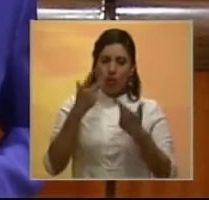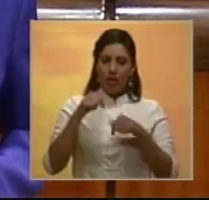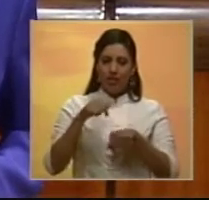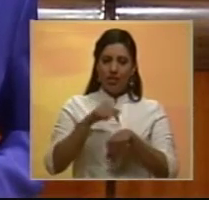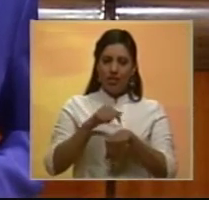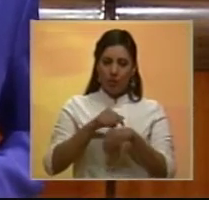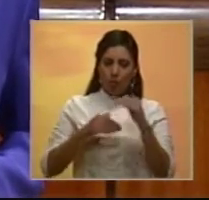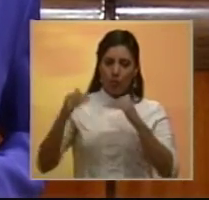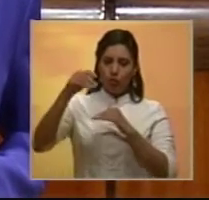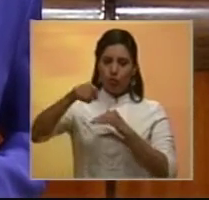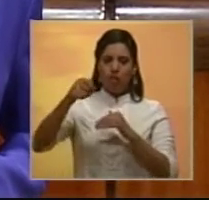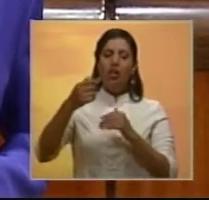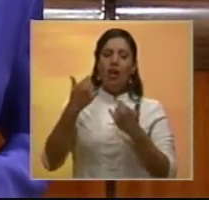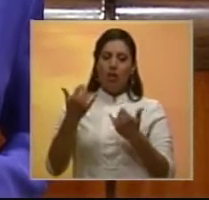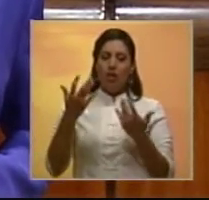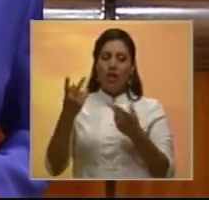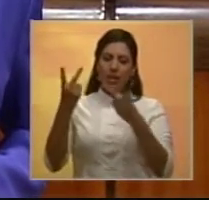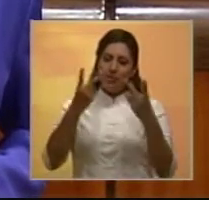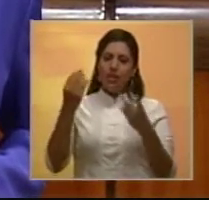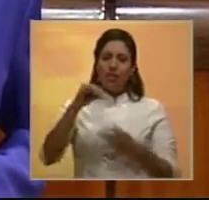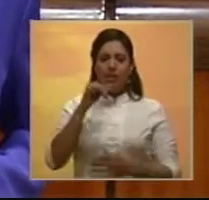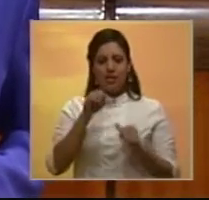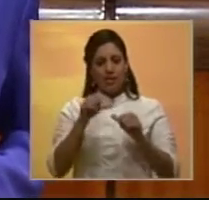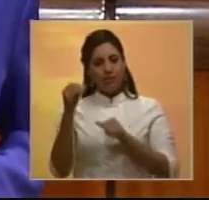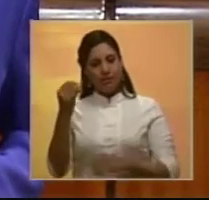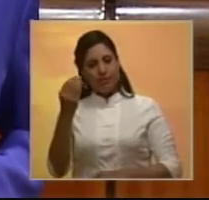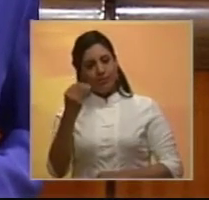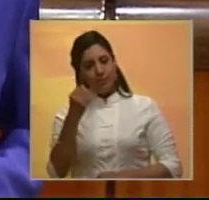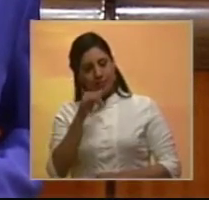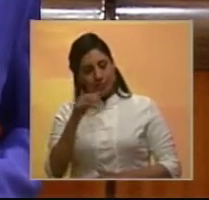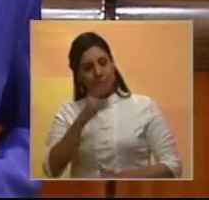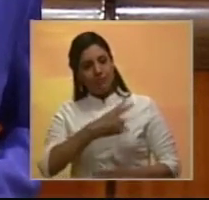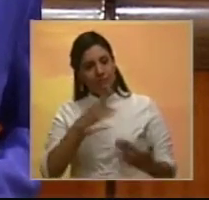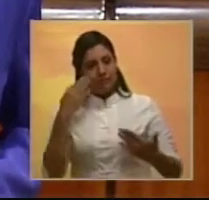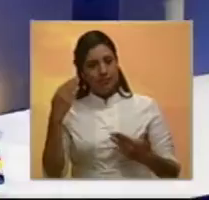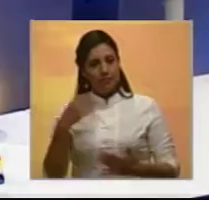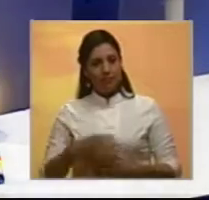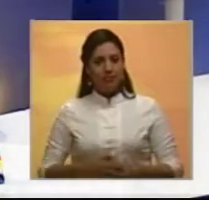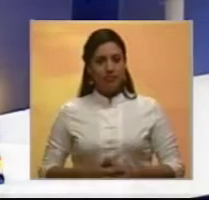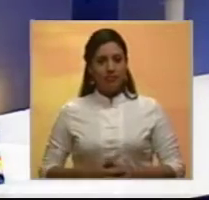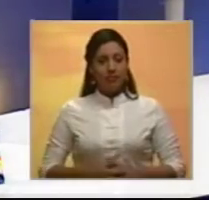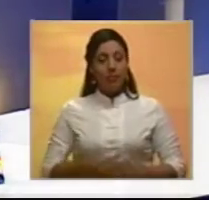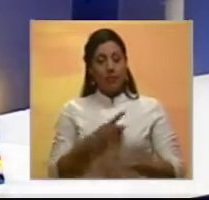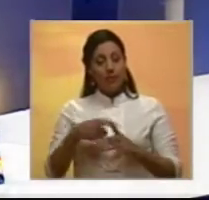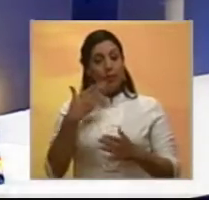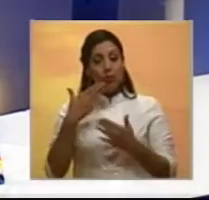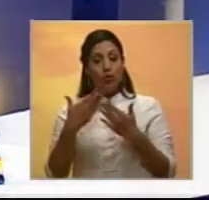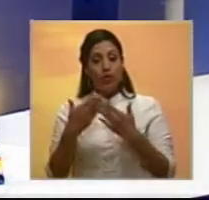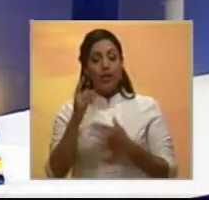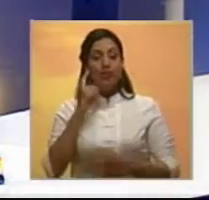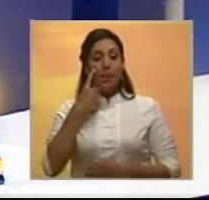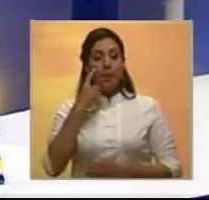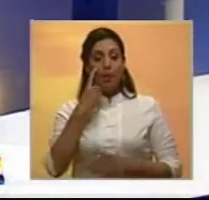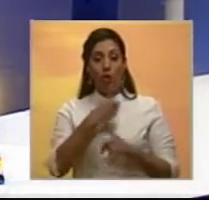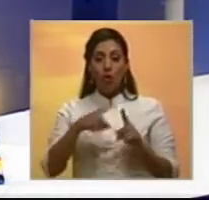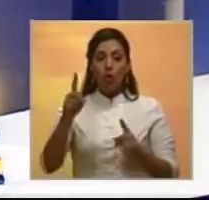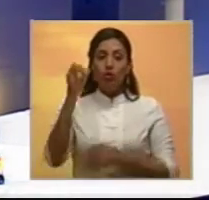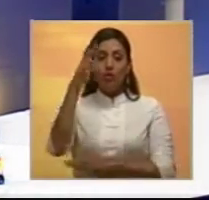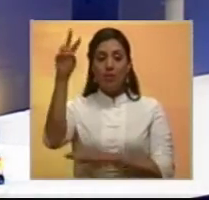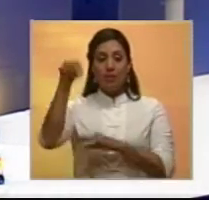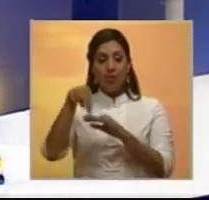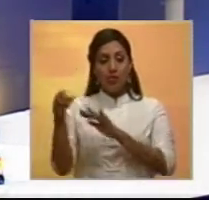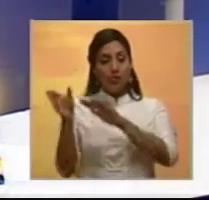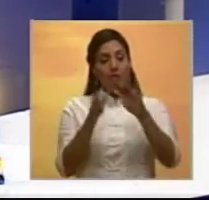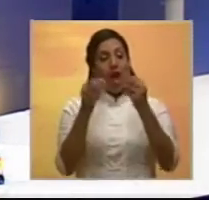del Tribunal Supremo de Justicia. Con ella les invito a que continúen con mucho más de nuestra emisión meridiana. Muchísimas gracias, Maoli. Y la Asamblea Nacional aprobó